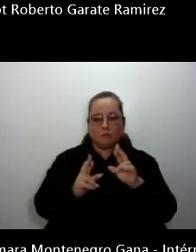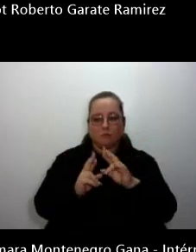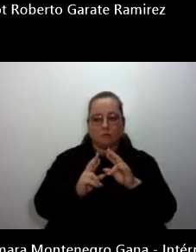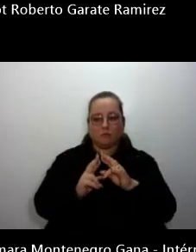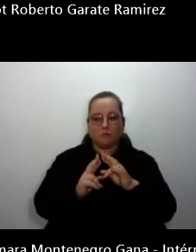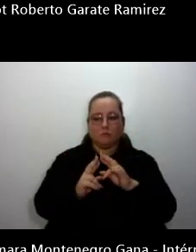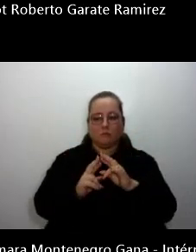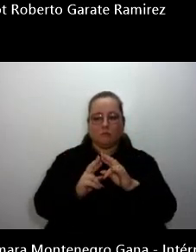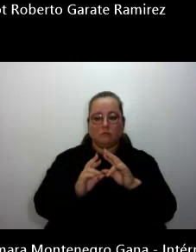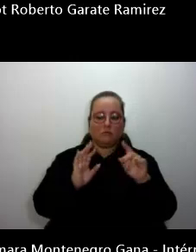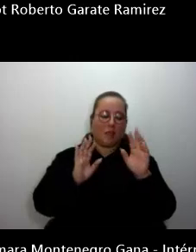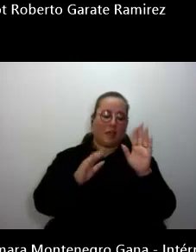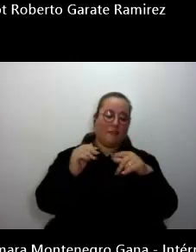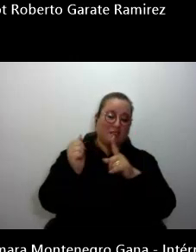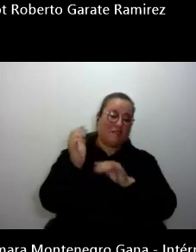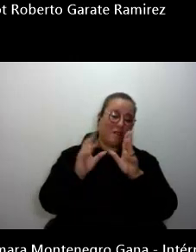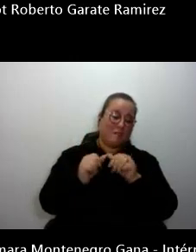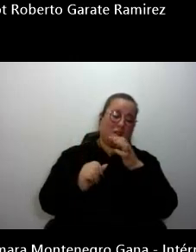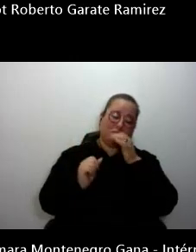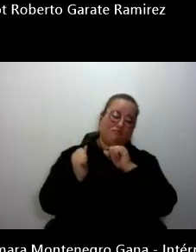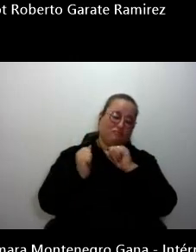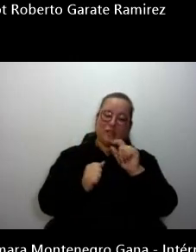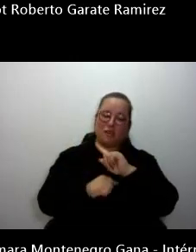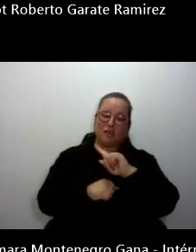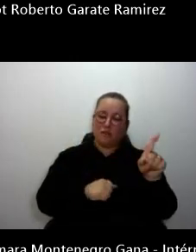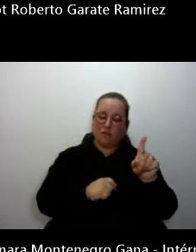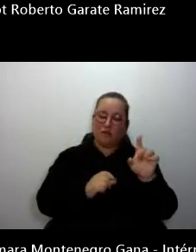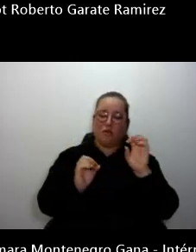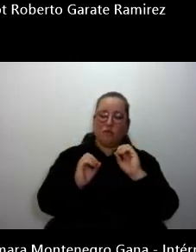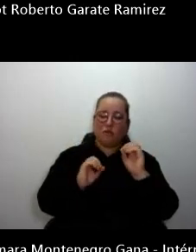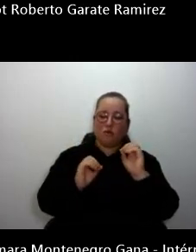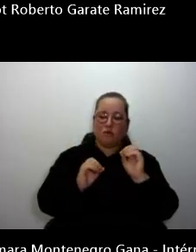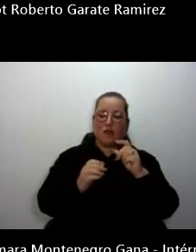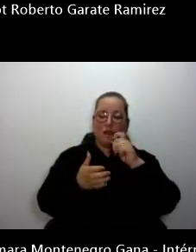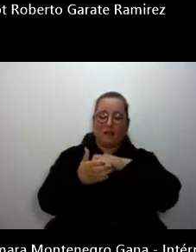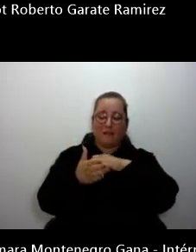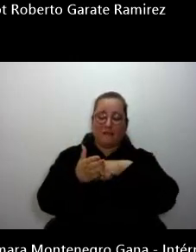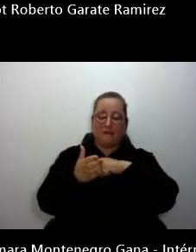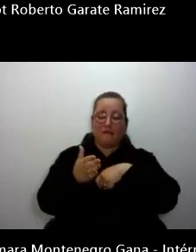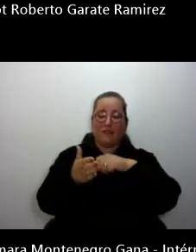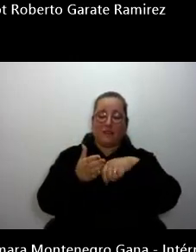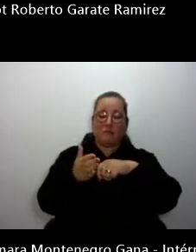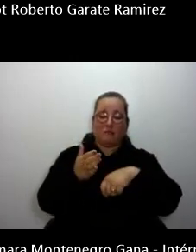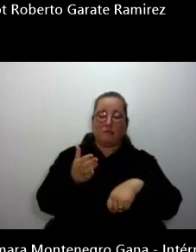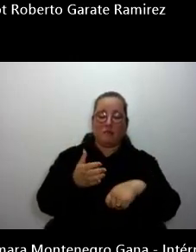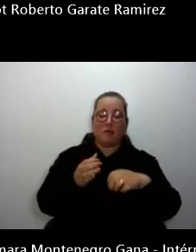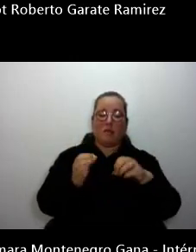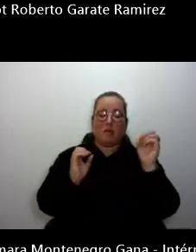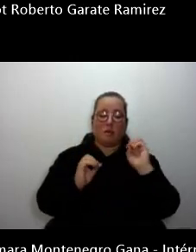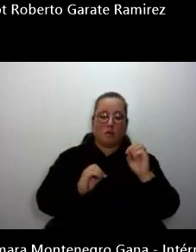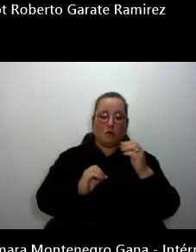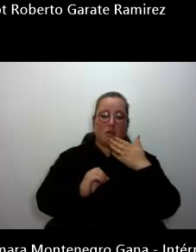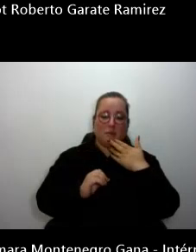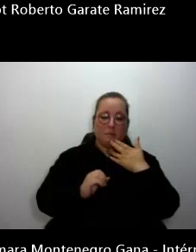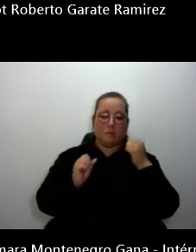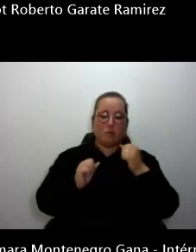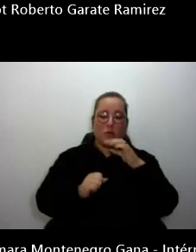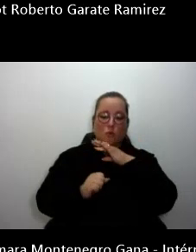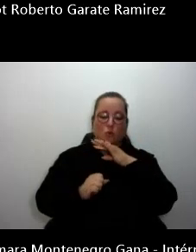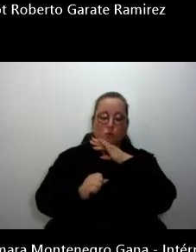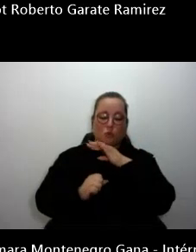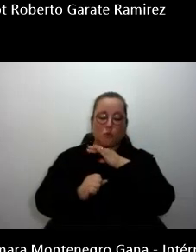la negativa de la familia, ¿cierto?, o a las firmas asociadas, ¿cierto?, y se pueden utilizar, en este